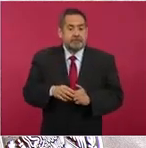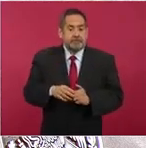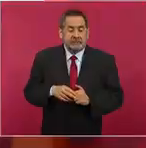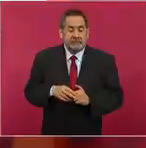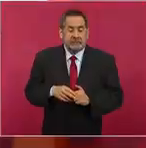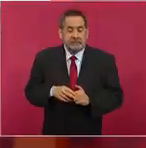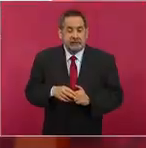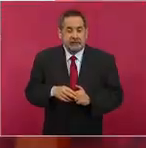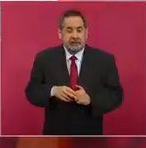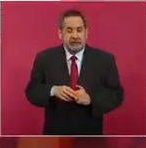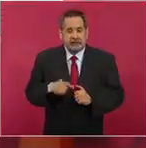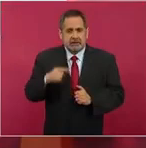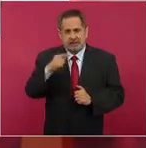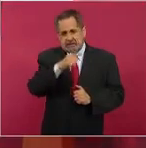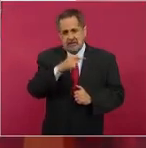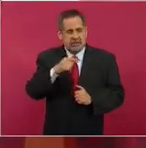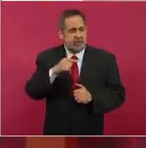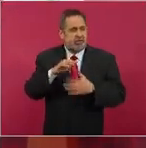en Chablé,